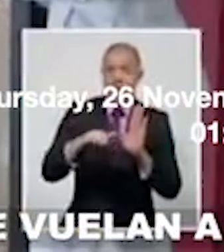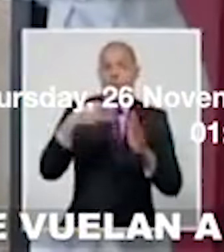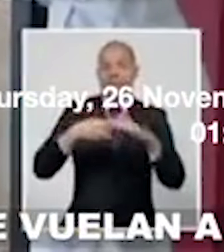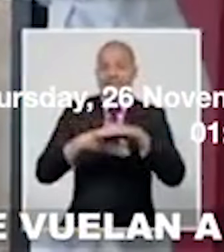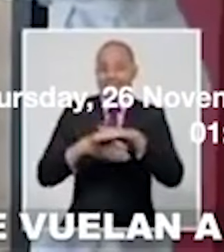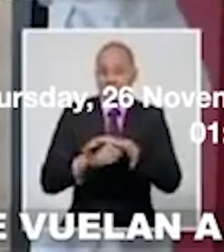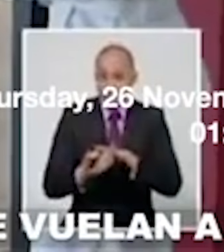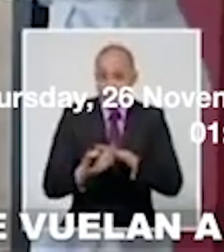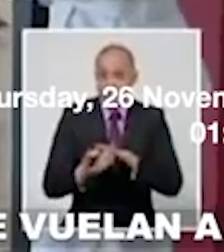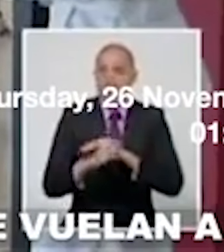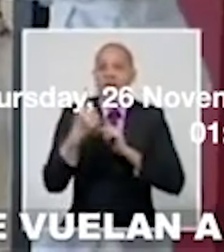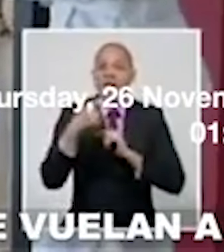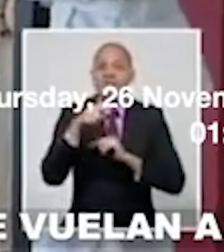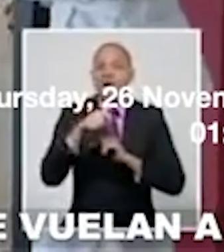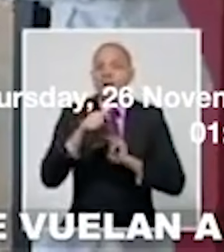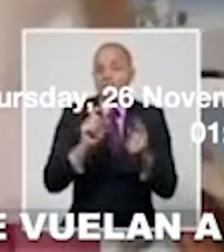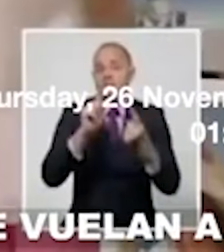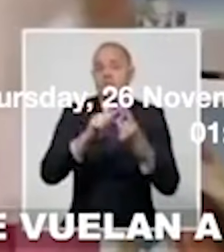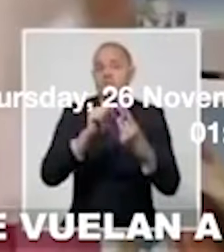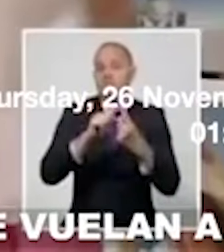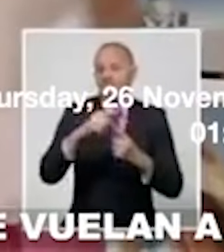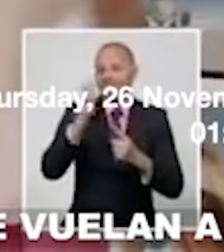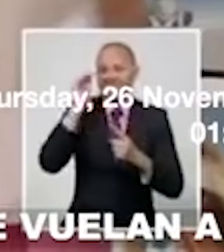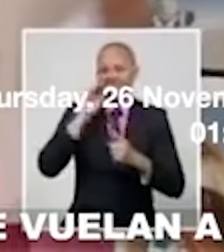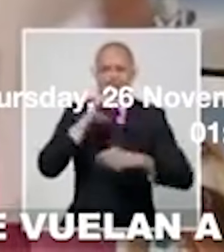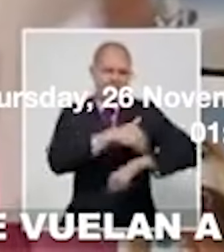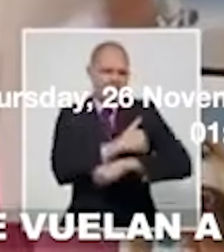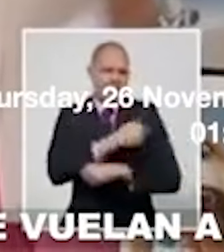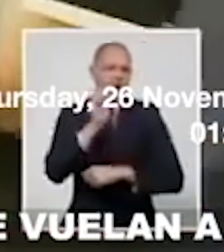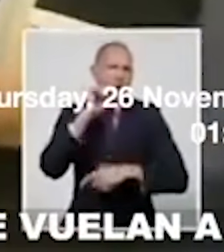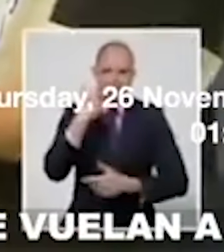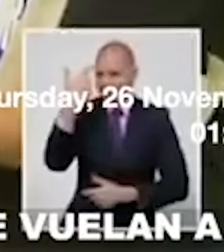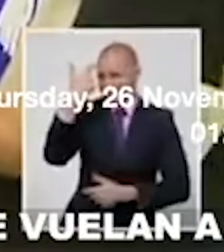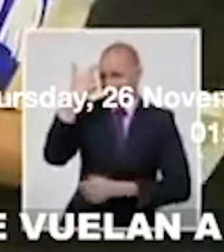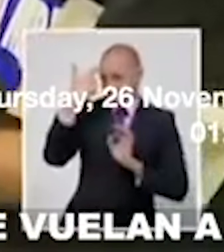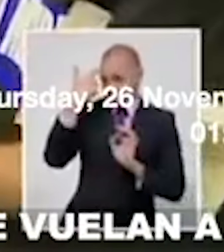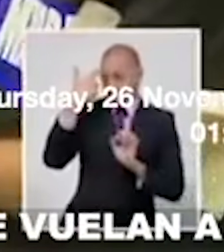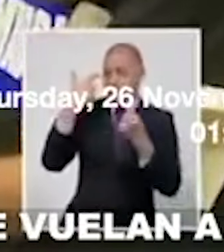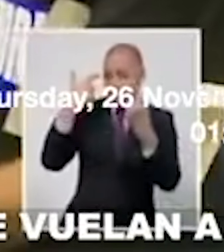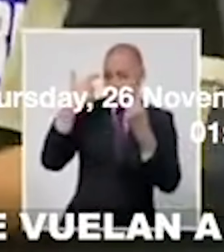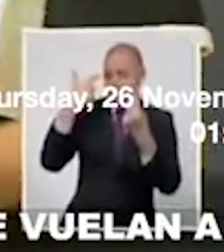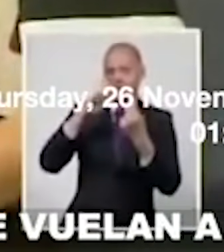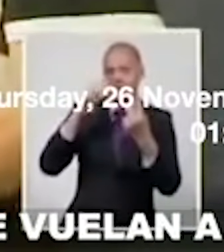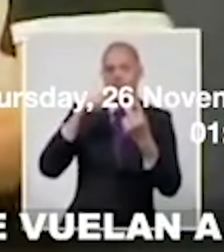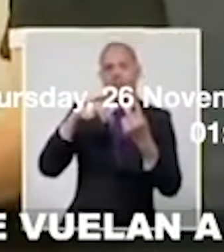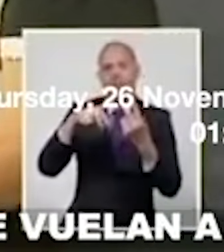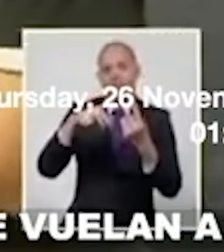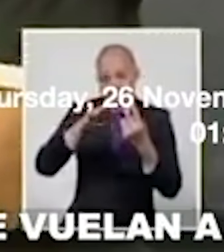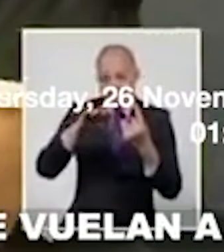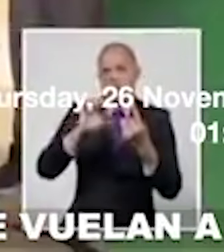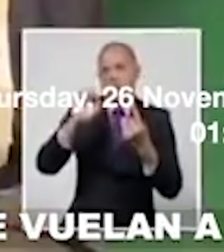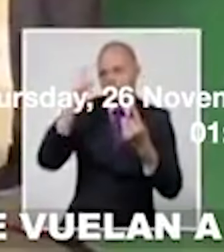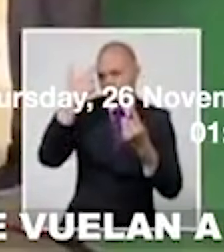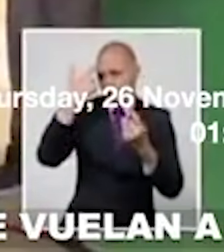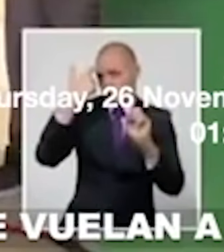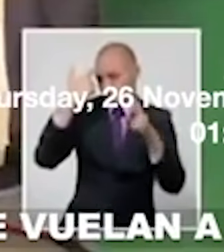aerolíneas en el mundo, le dijo a directorio cubano que especifica en su web que el peso máximo de cada pieza